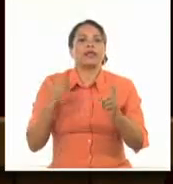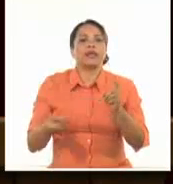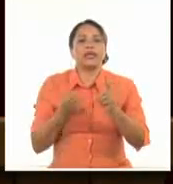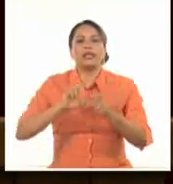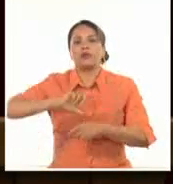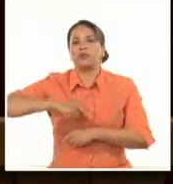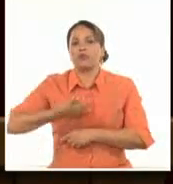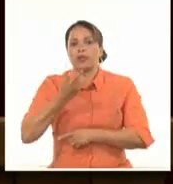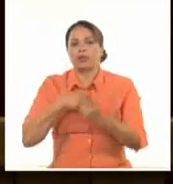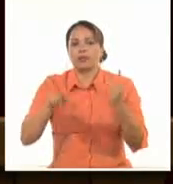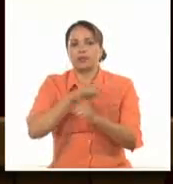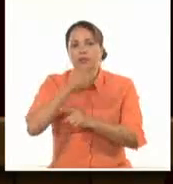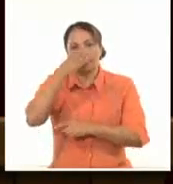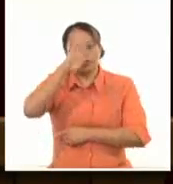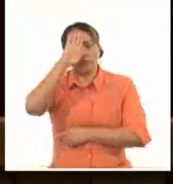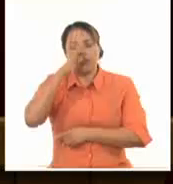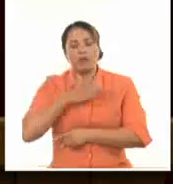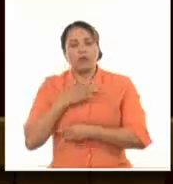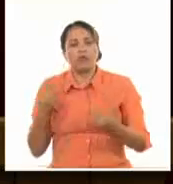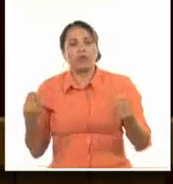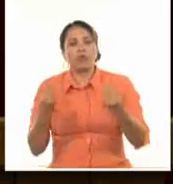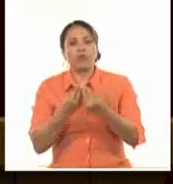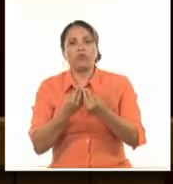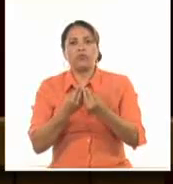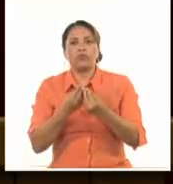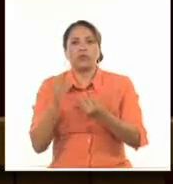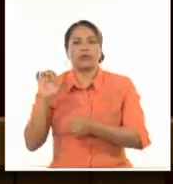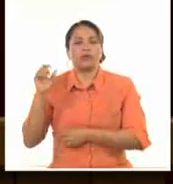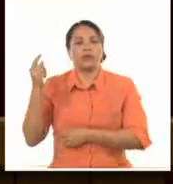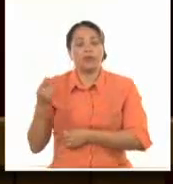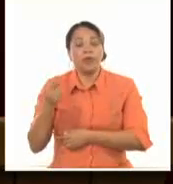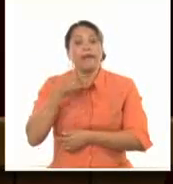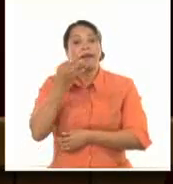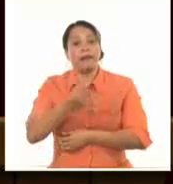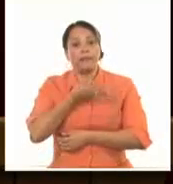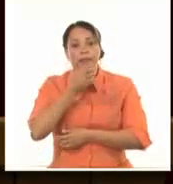en paralelo con la agresión económica, Elías revelaba, y cito: